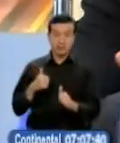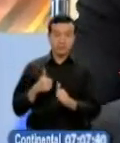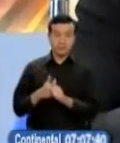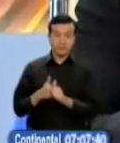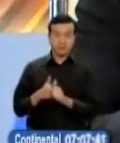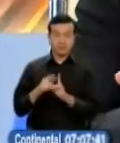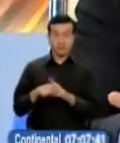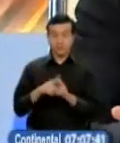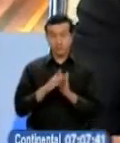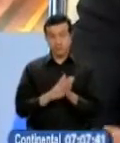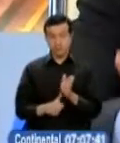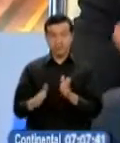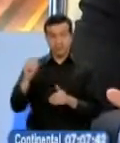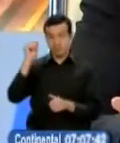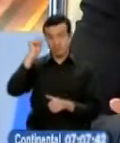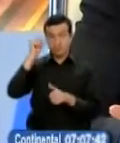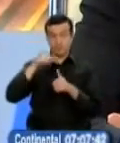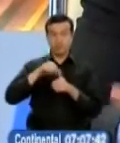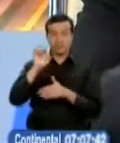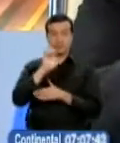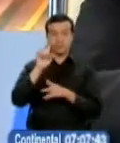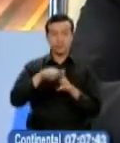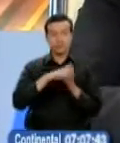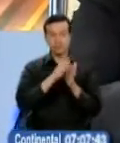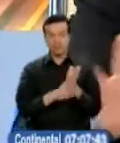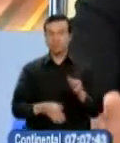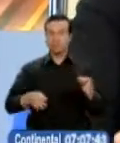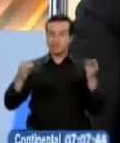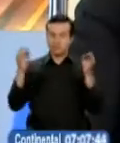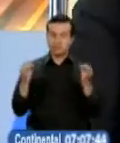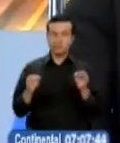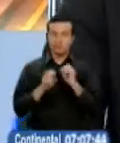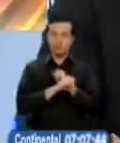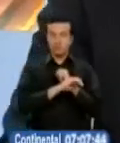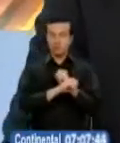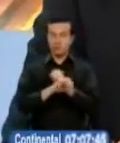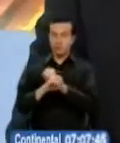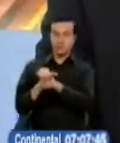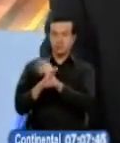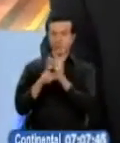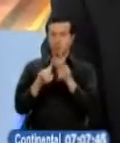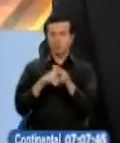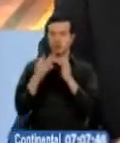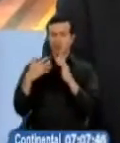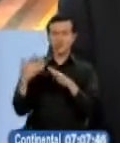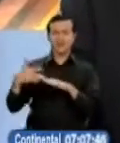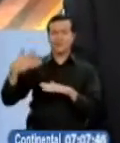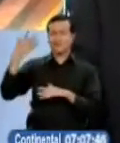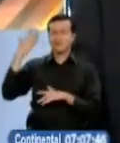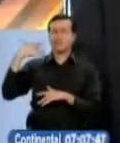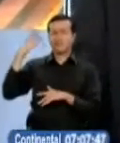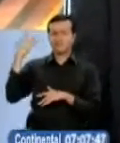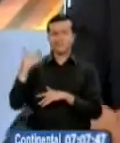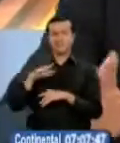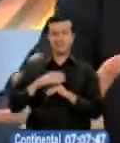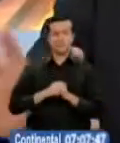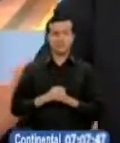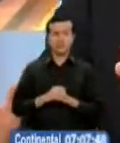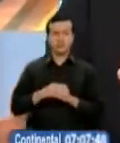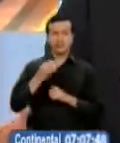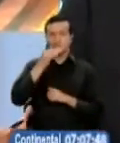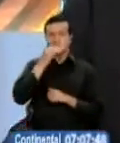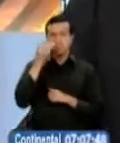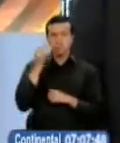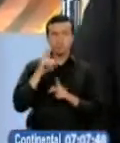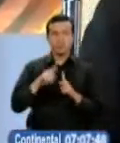su clima. O sea, recordemos que en enero comienza oficialmente la campaña. Campaña que se inició realmente hace algún tiempo, pero oficialmente